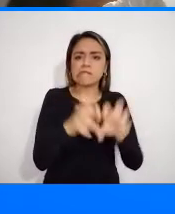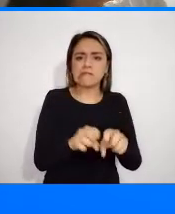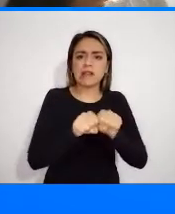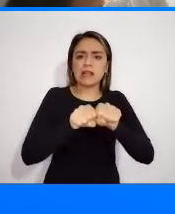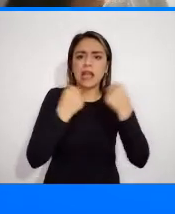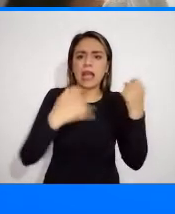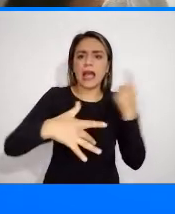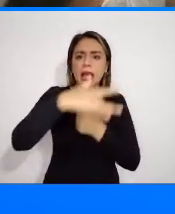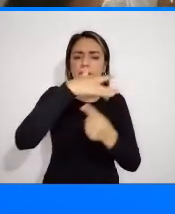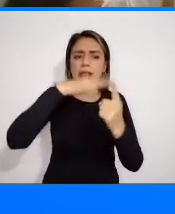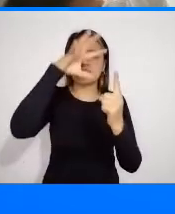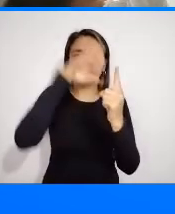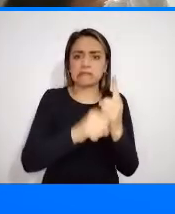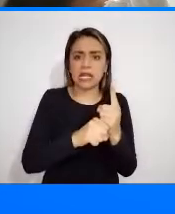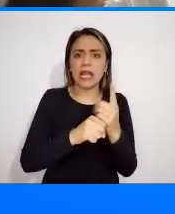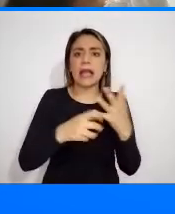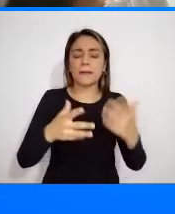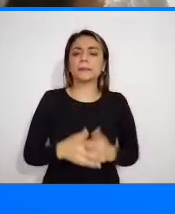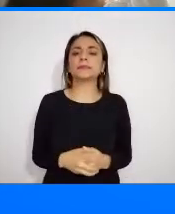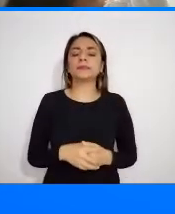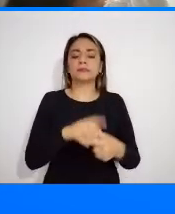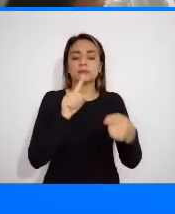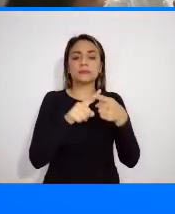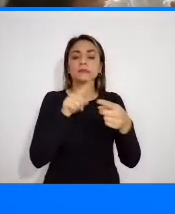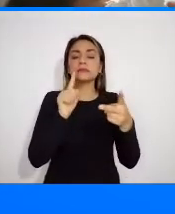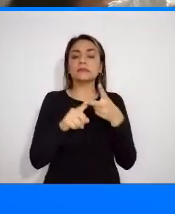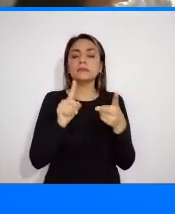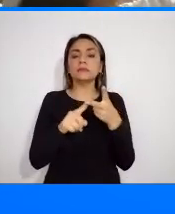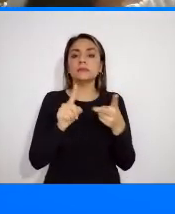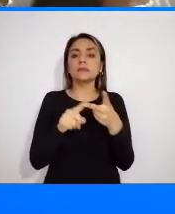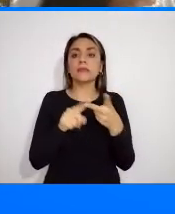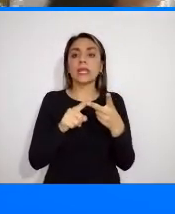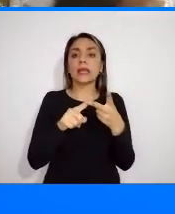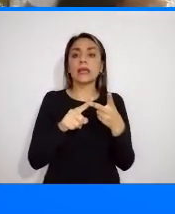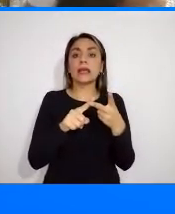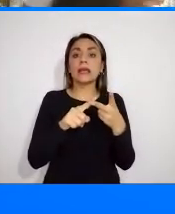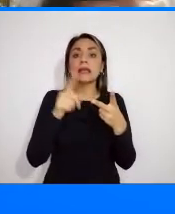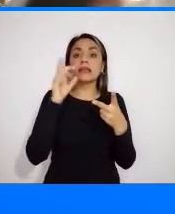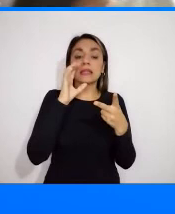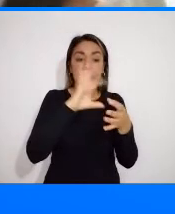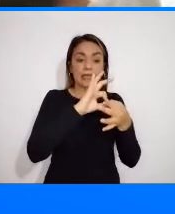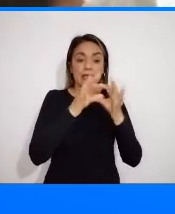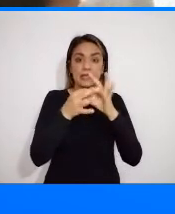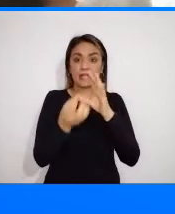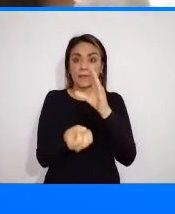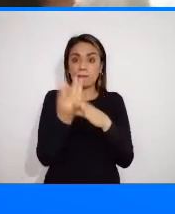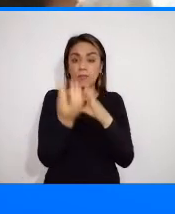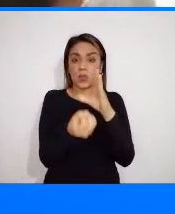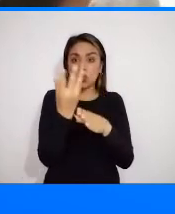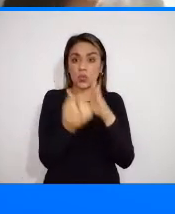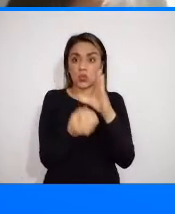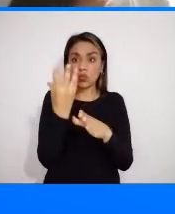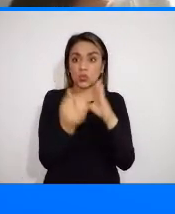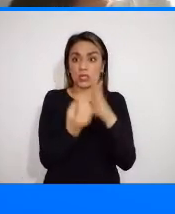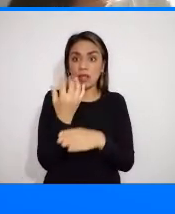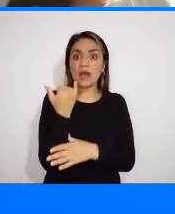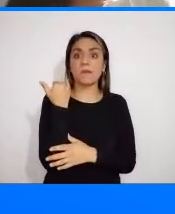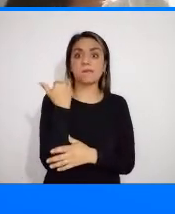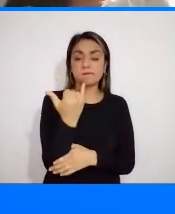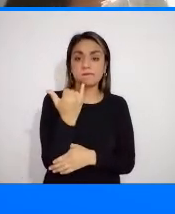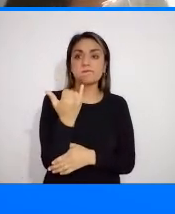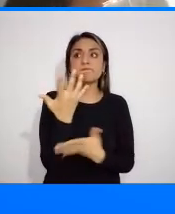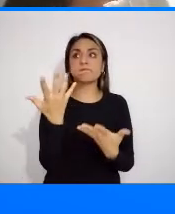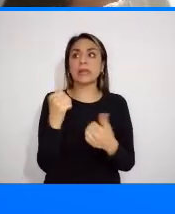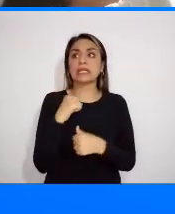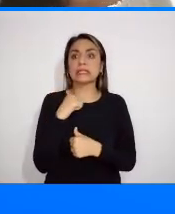ambiente. Que en la cadena productiva tenga pues